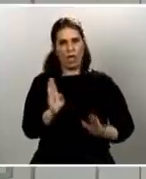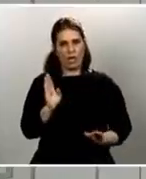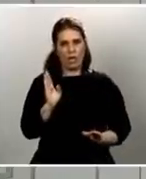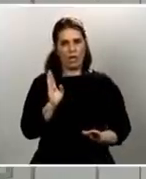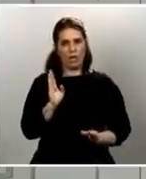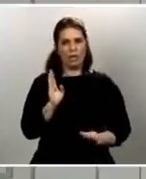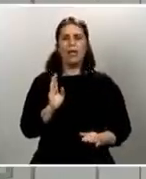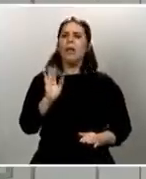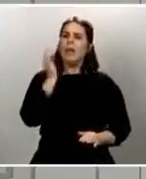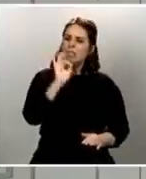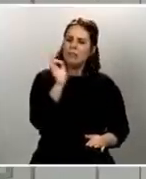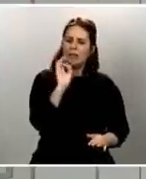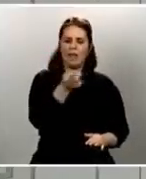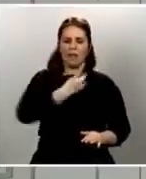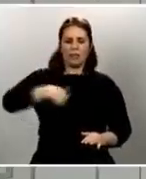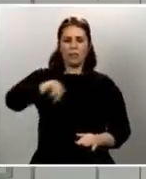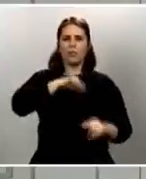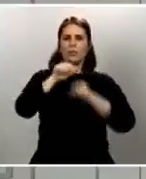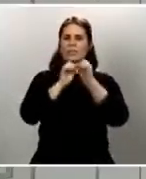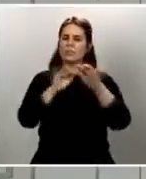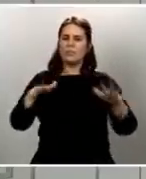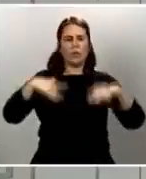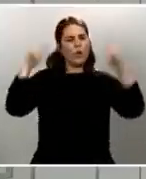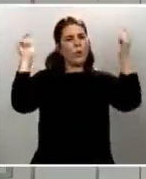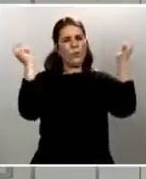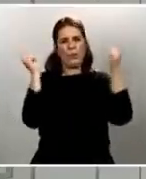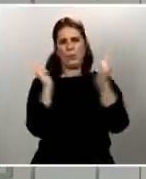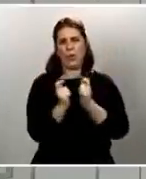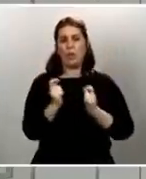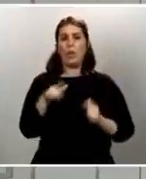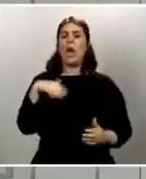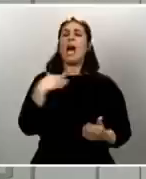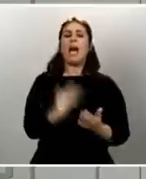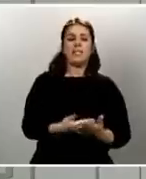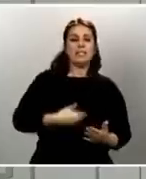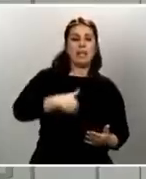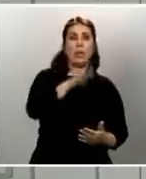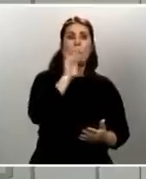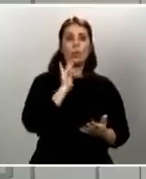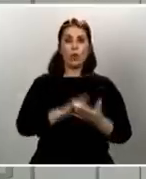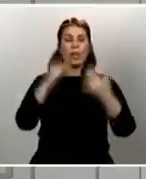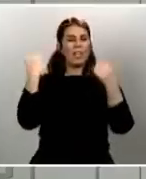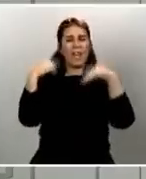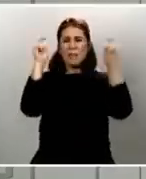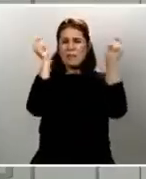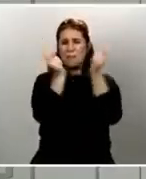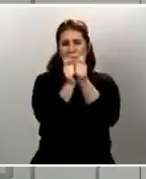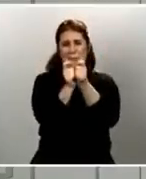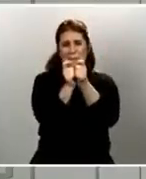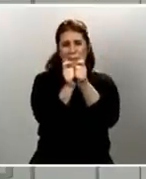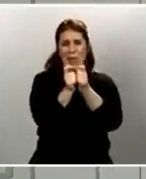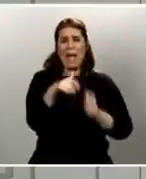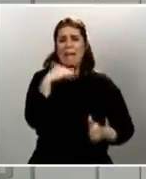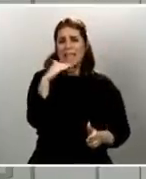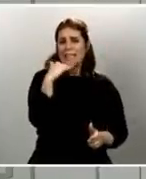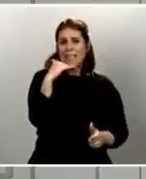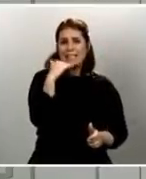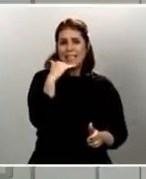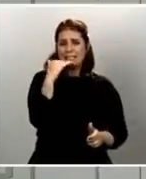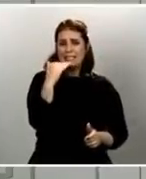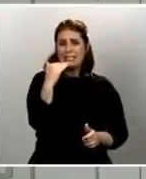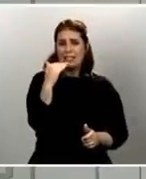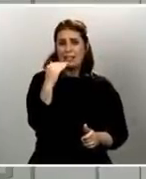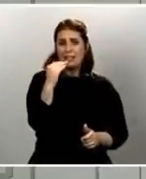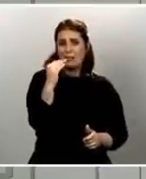baixando moito a transmisión, pero incluso cando tengamos un nivel de transmisión moito máis bajo, eu diría que incluso casi indetectable,